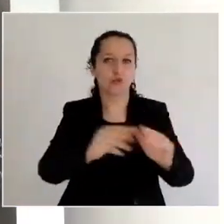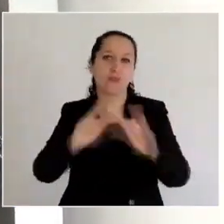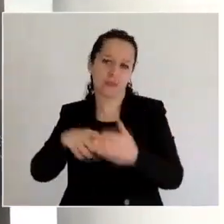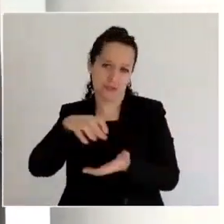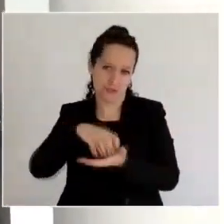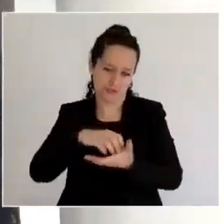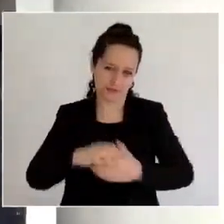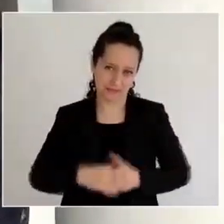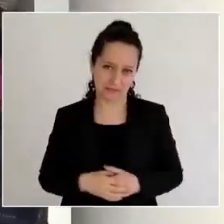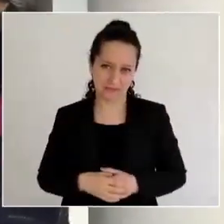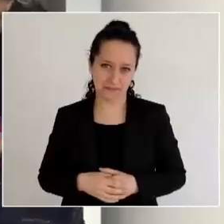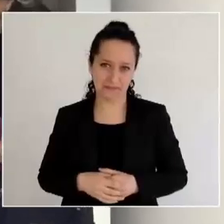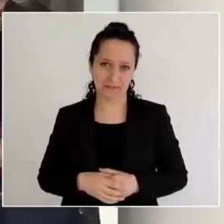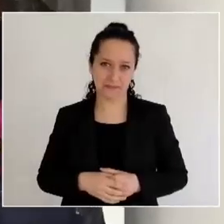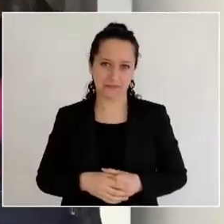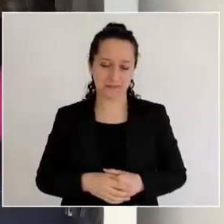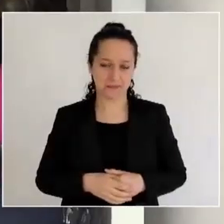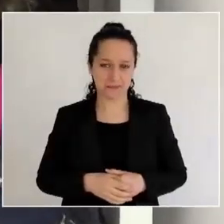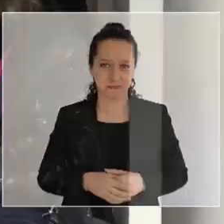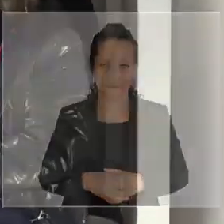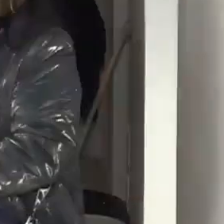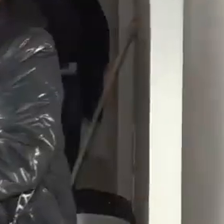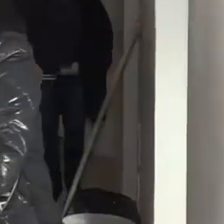organizaciones de la comuna.